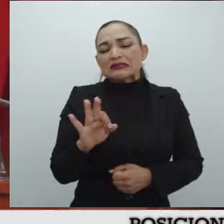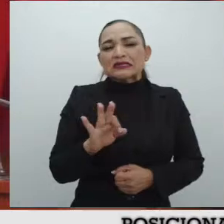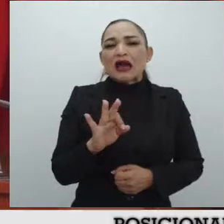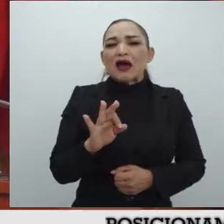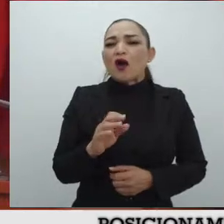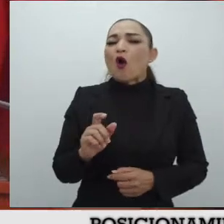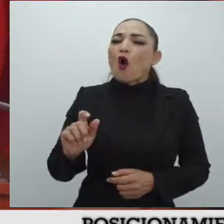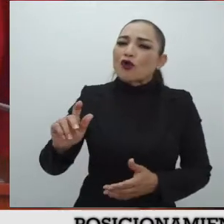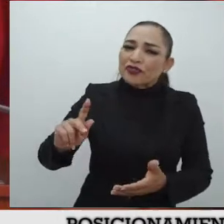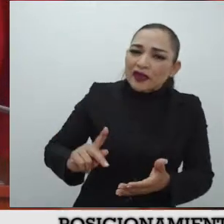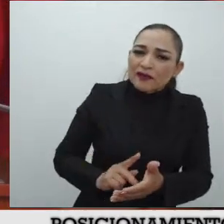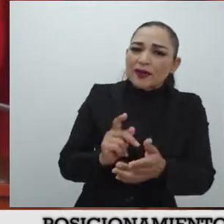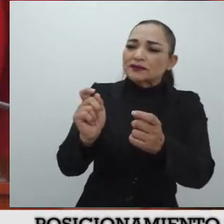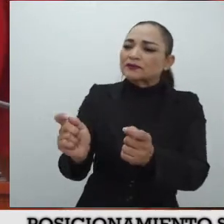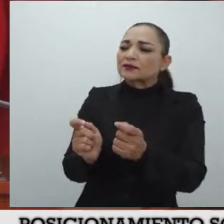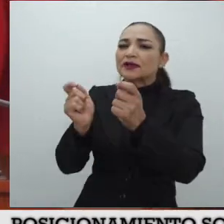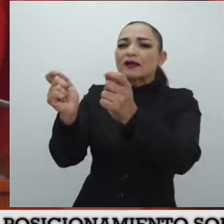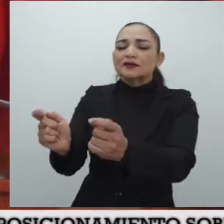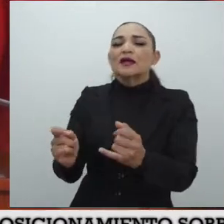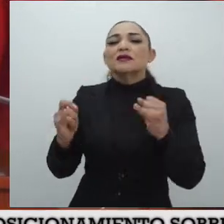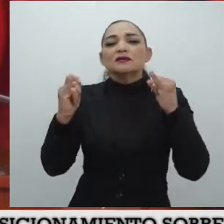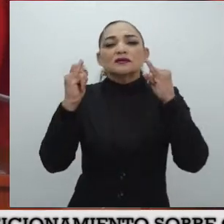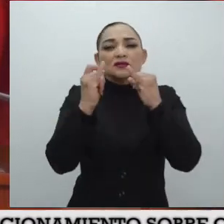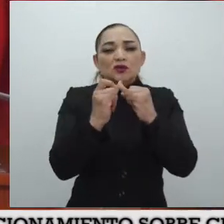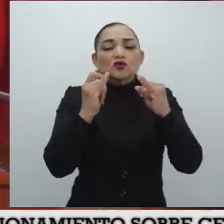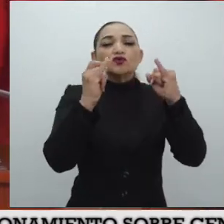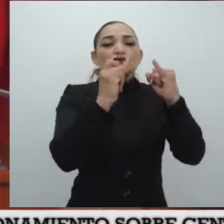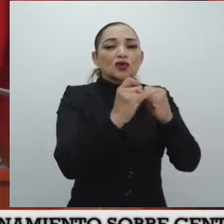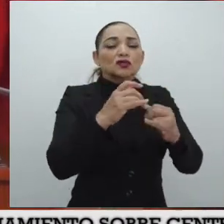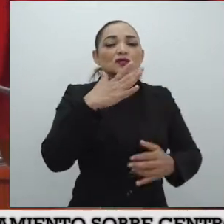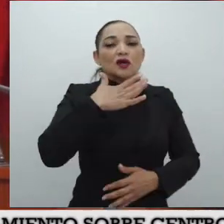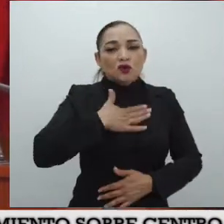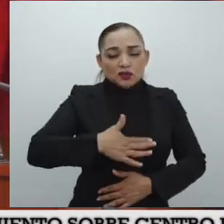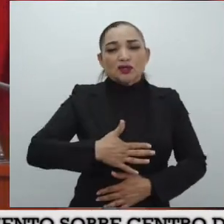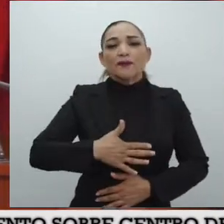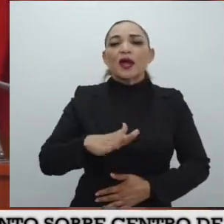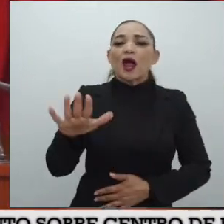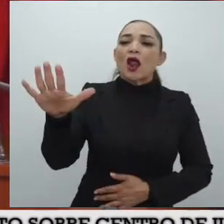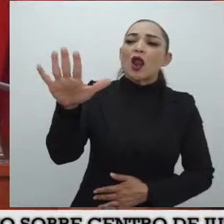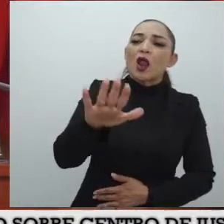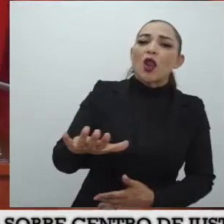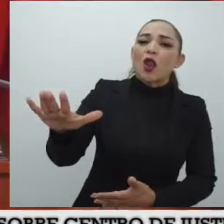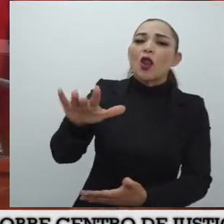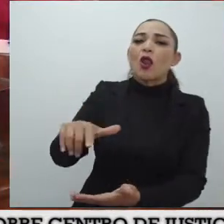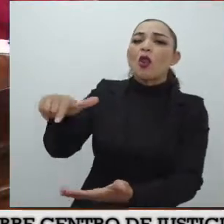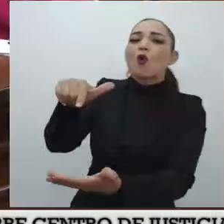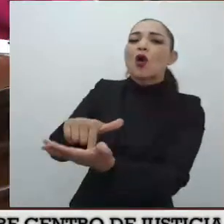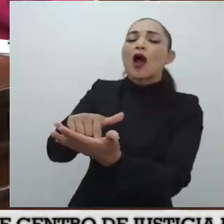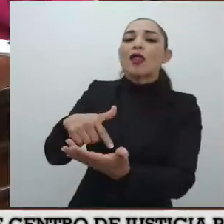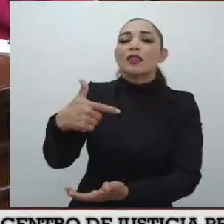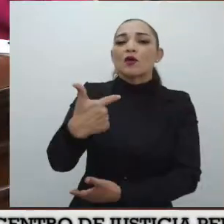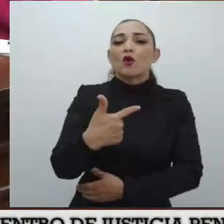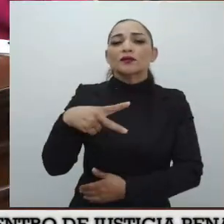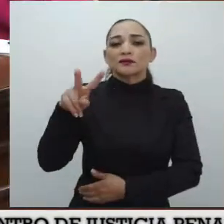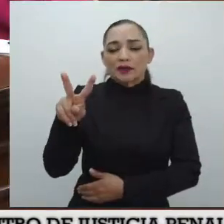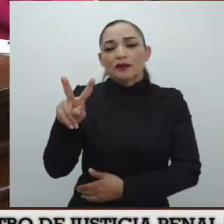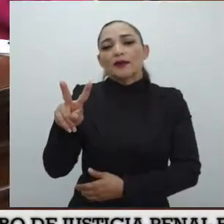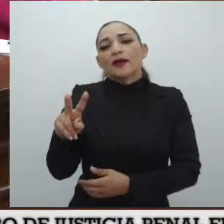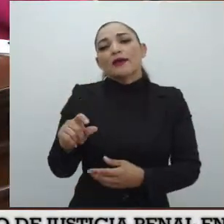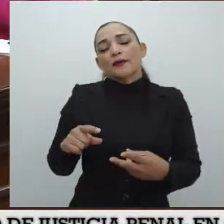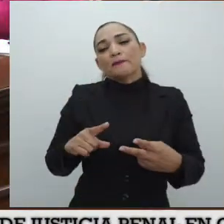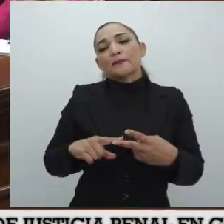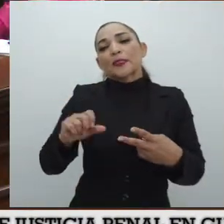las instituciones de justicia a la región de Guasave y Sinaloa. Compañeras y compañeros diputados, hemos